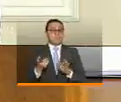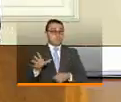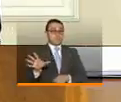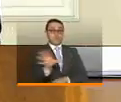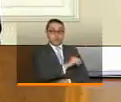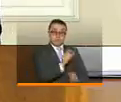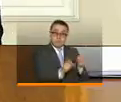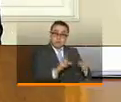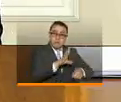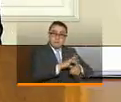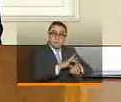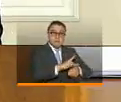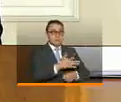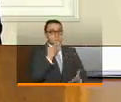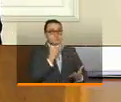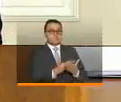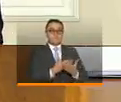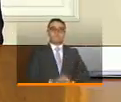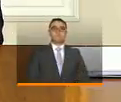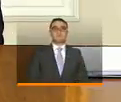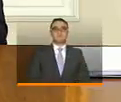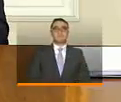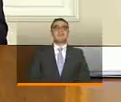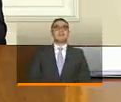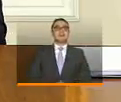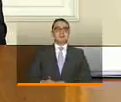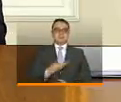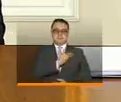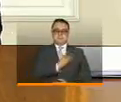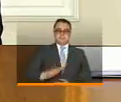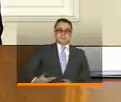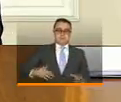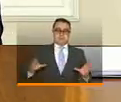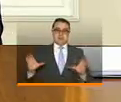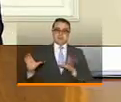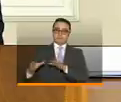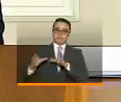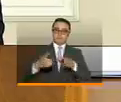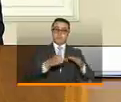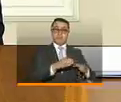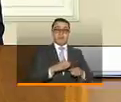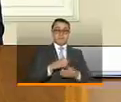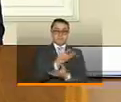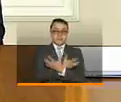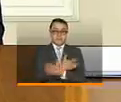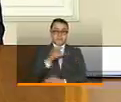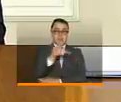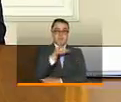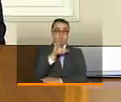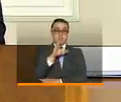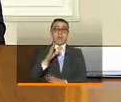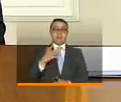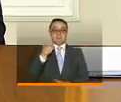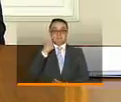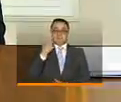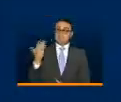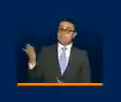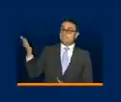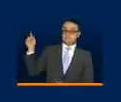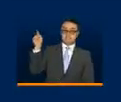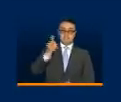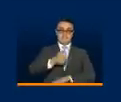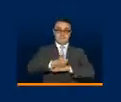ejercicio. Y está con nosotros la doctora Lina Triana, la presidenta de las Asociaciones Científicas de Colombia. Doctora Lina, gracias una vez más por estar con